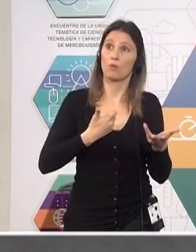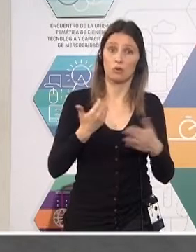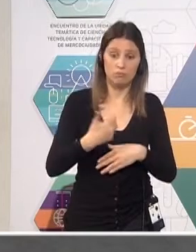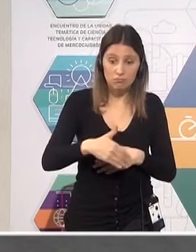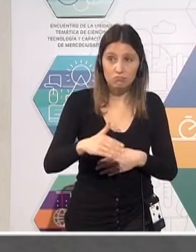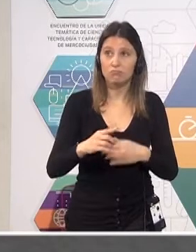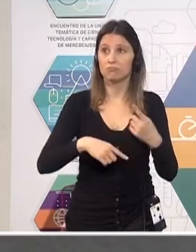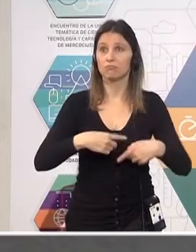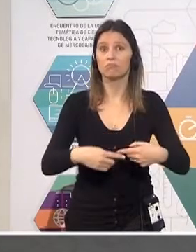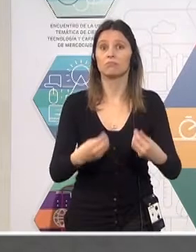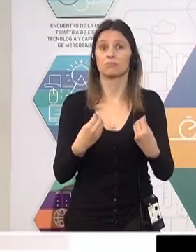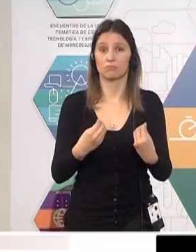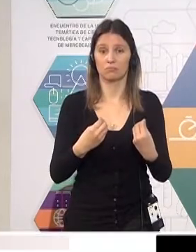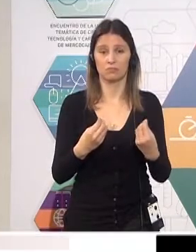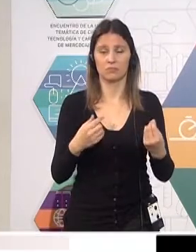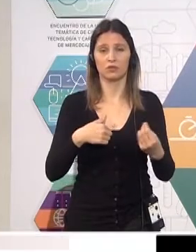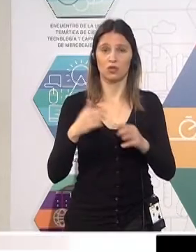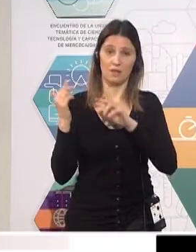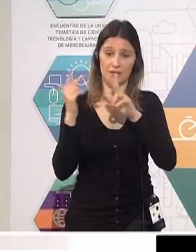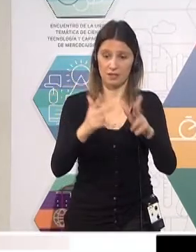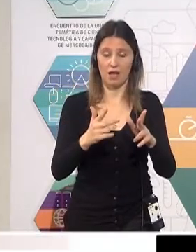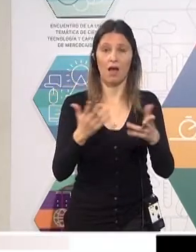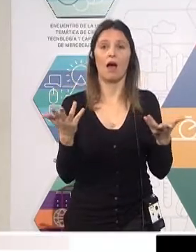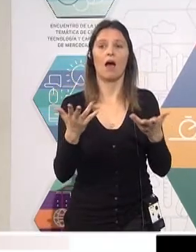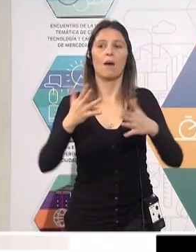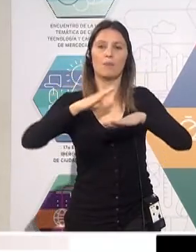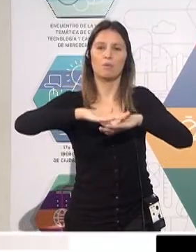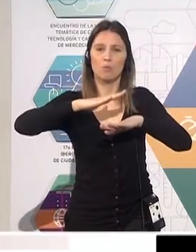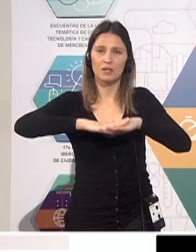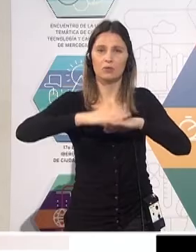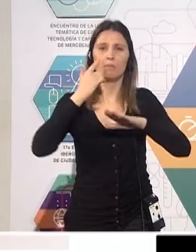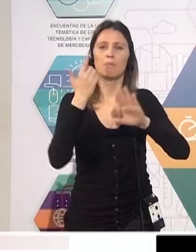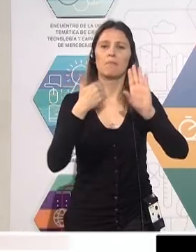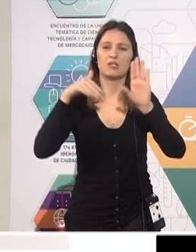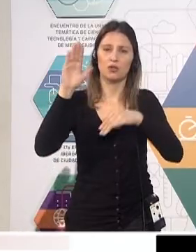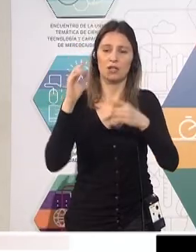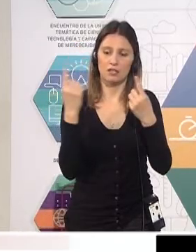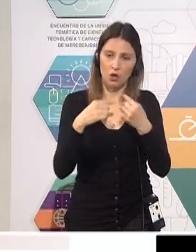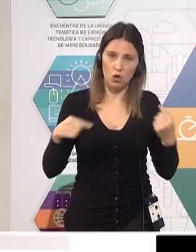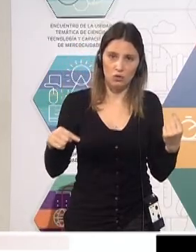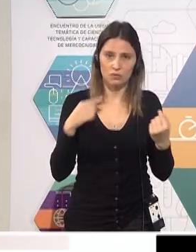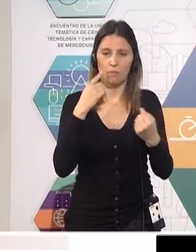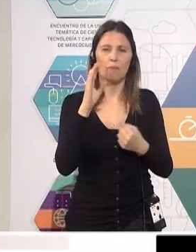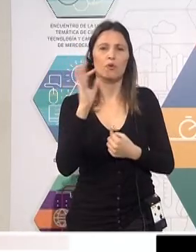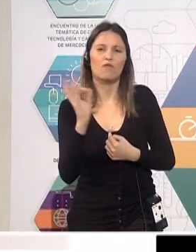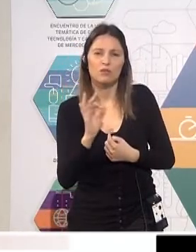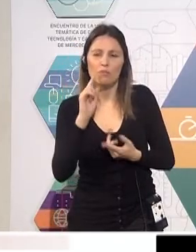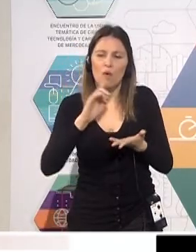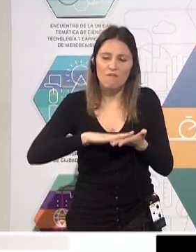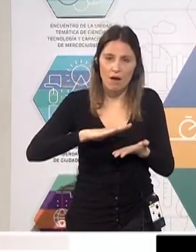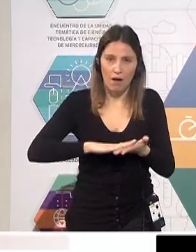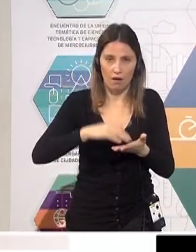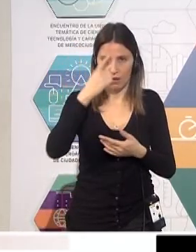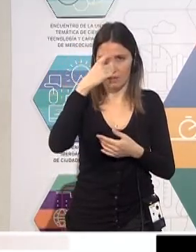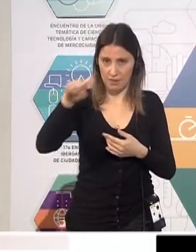más allá de que como les decía que esto es por el momento en la mayoría de los casos a modo de pilotos ni que hablar que la idea es que